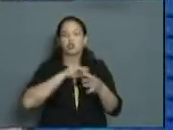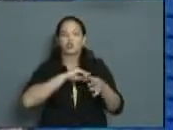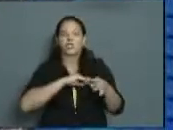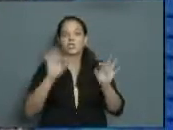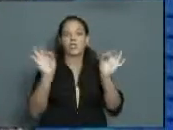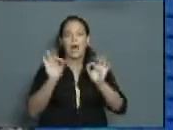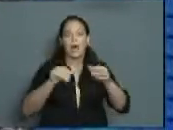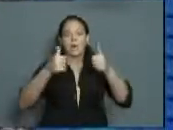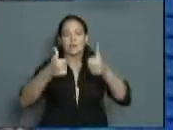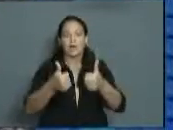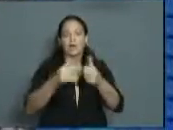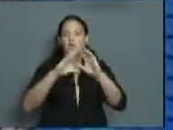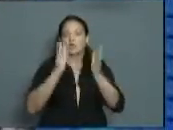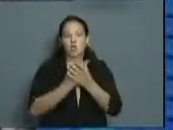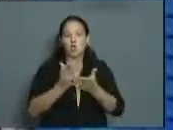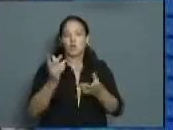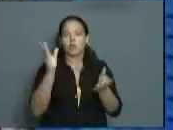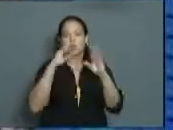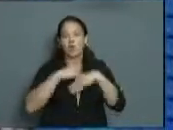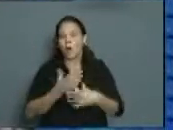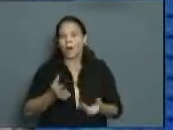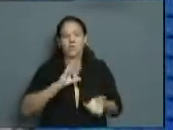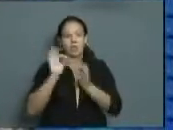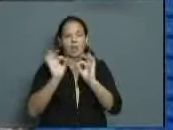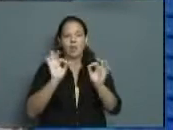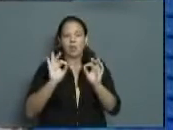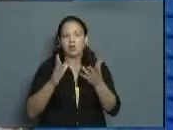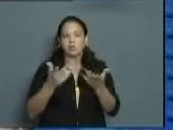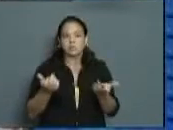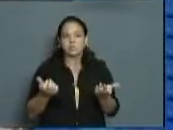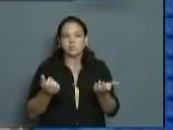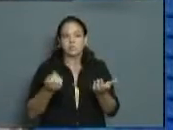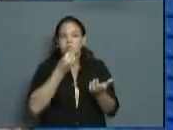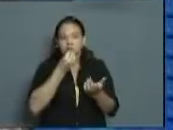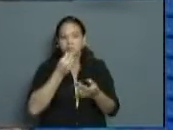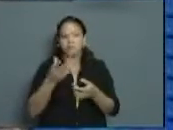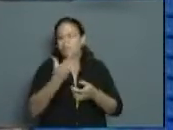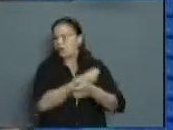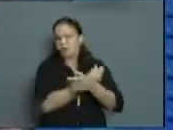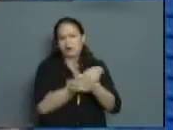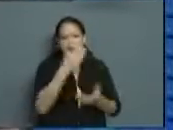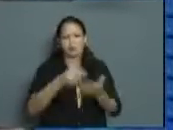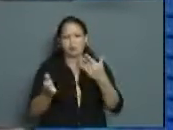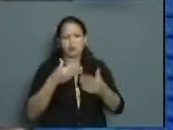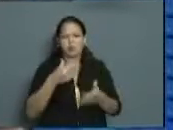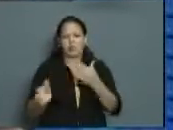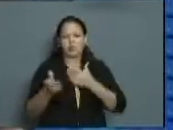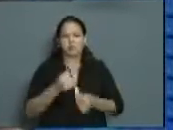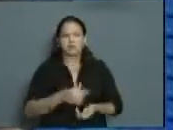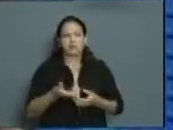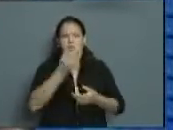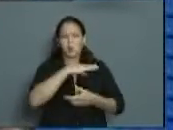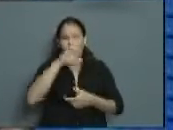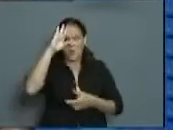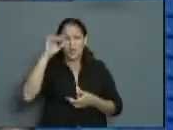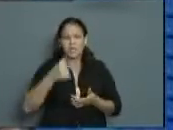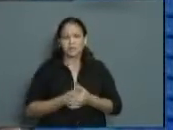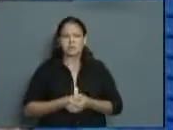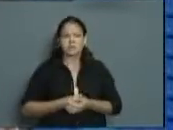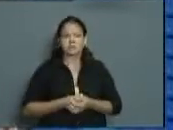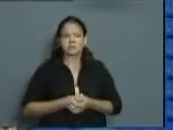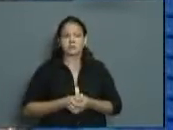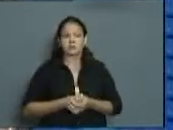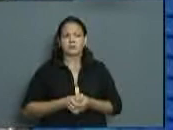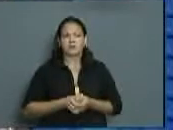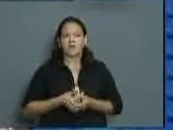de las manifestaciones sintomáticas, que usted se siente bien, que no tiene ninguna manifestación, usted perfectamente se puede vacunar con cualquier vacuna, con una vacuna cubana, cualquiera de las que sea,